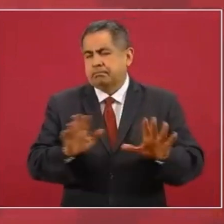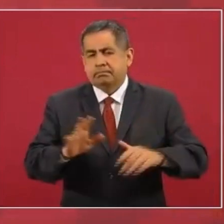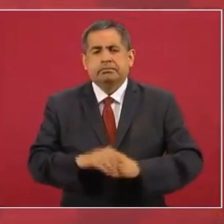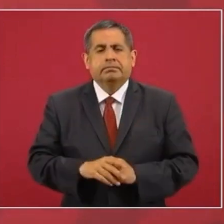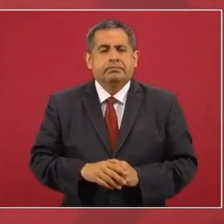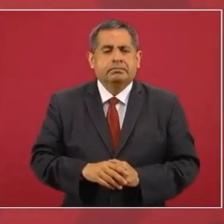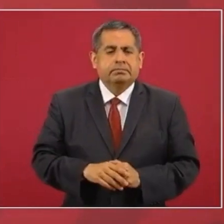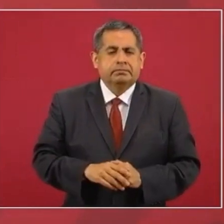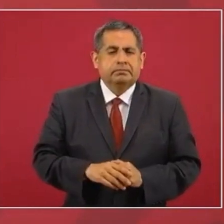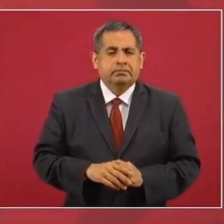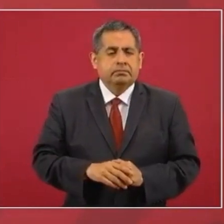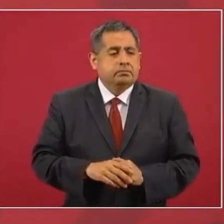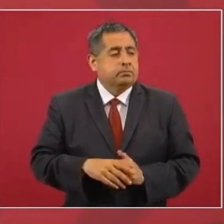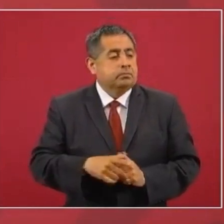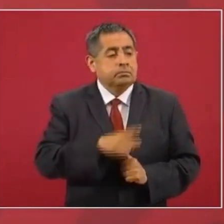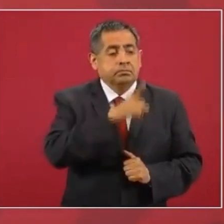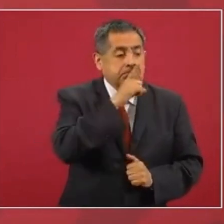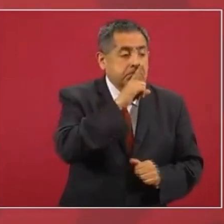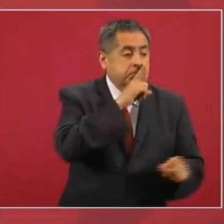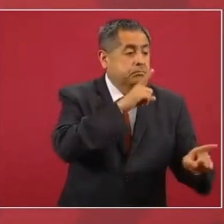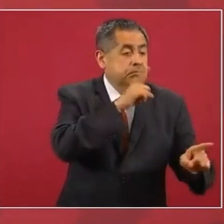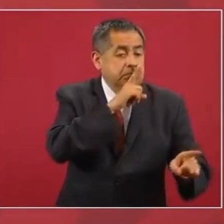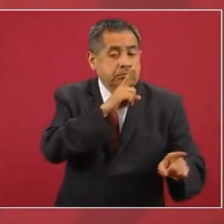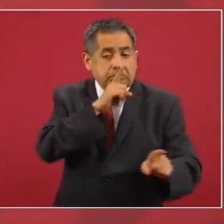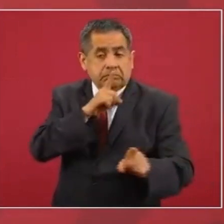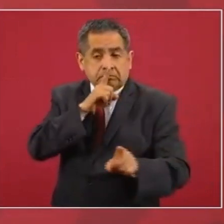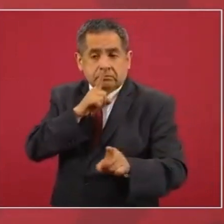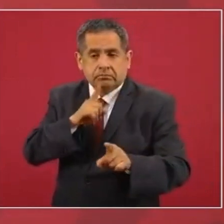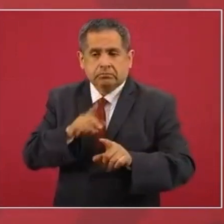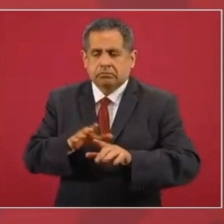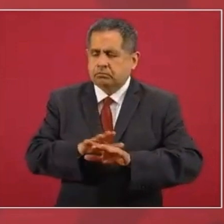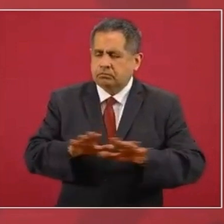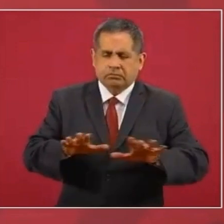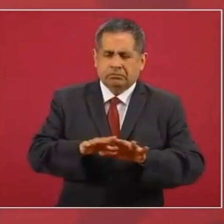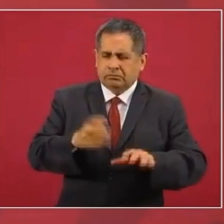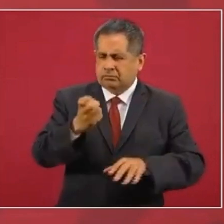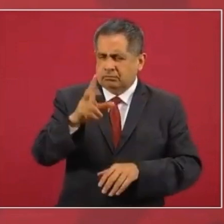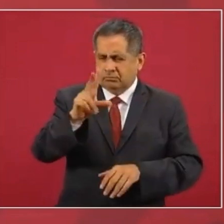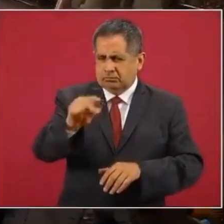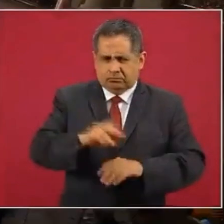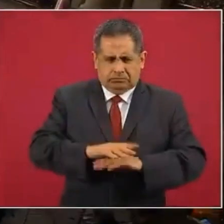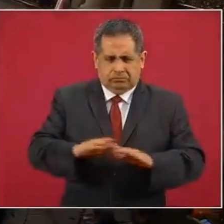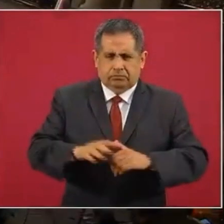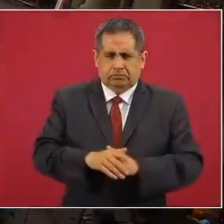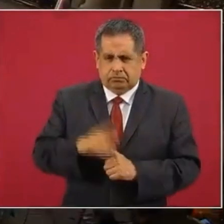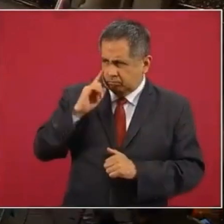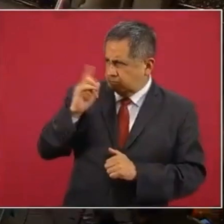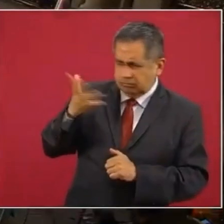el de silenciar, el de censurar. ¿La tienen?